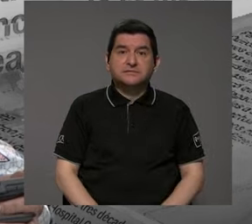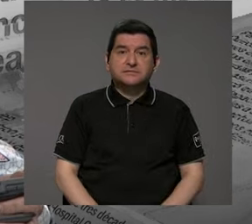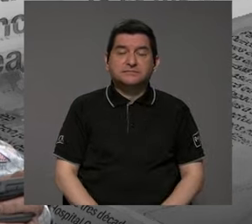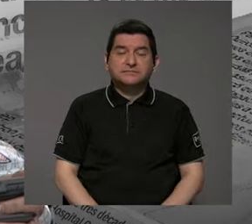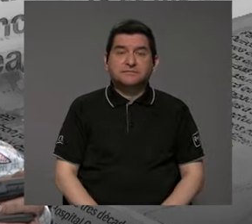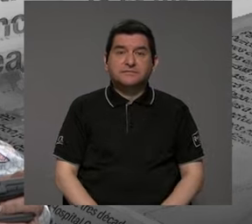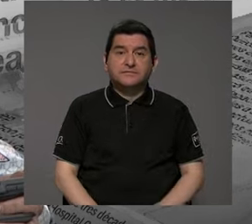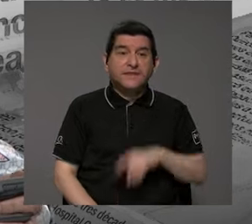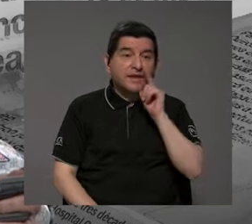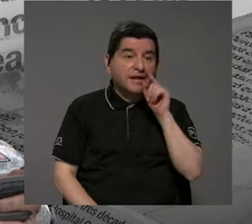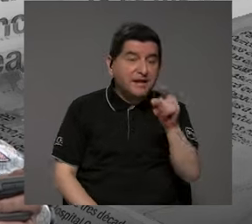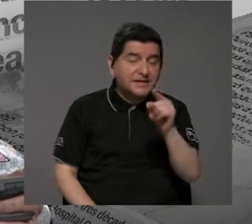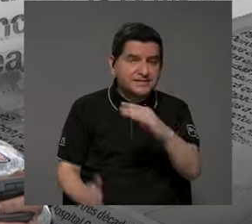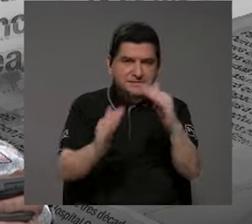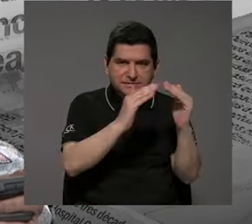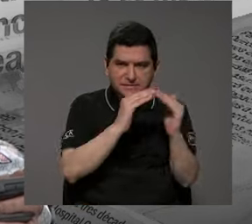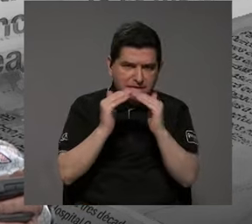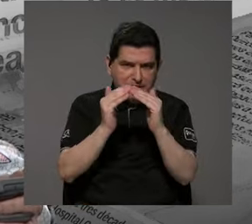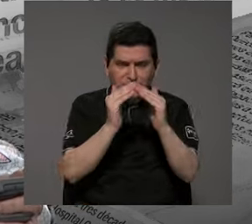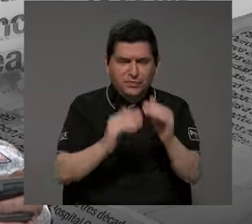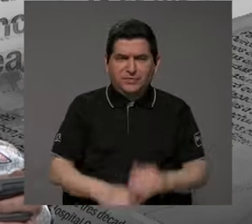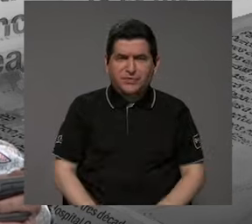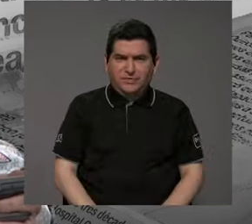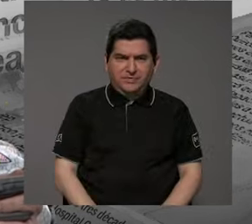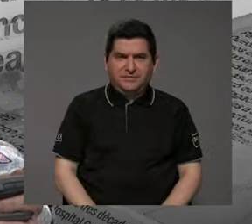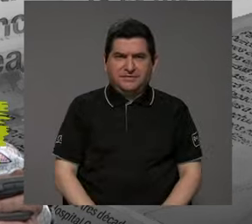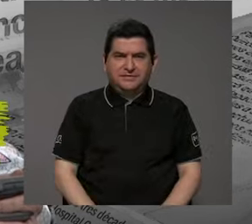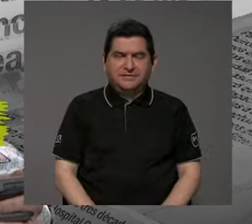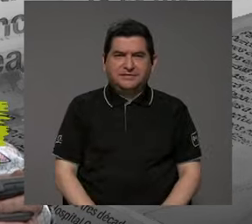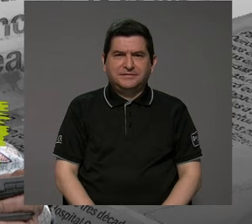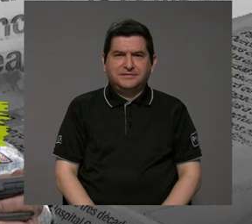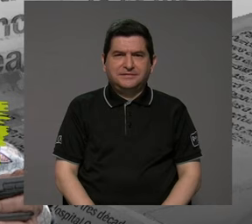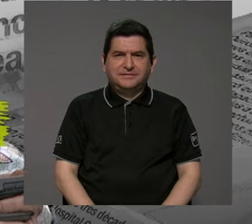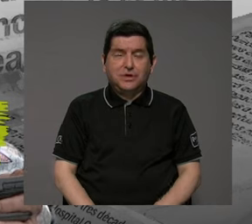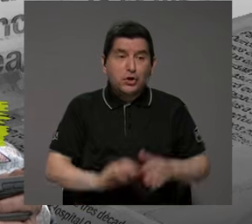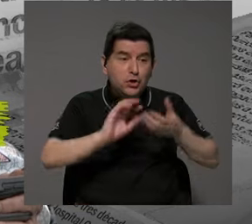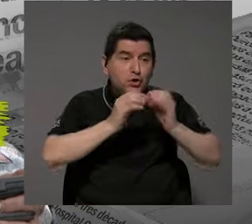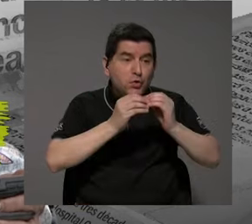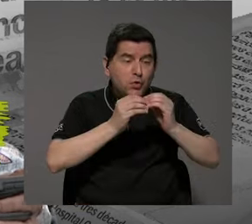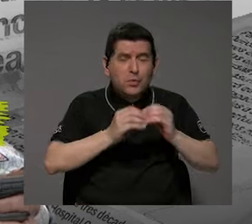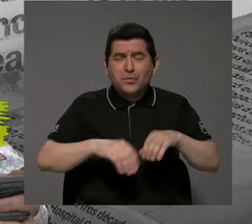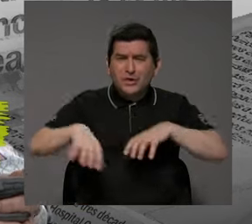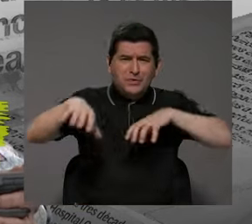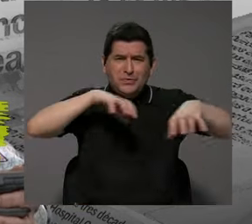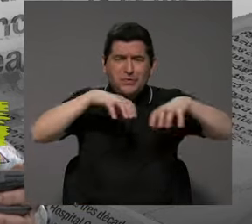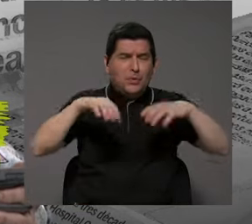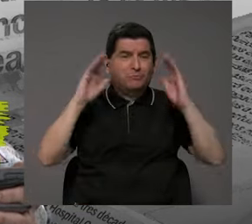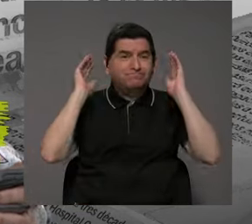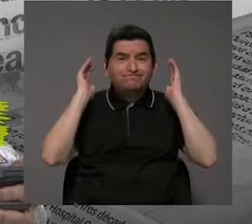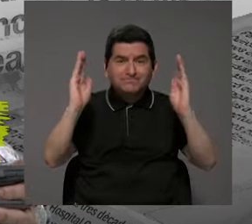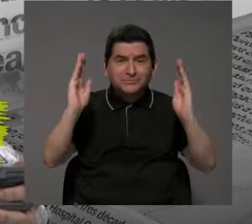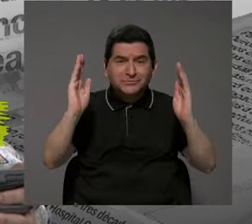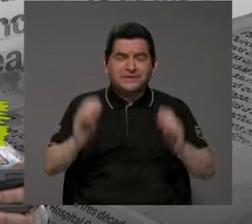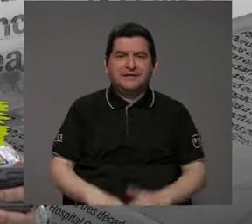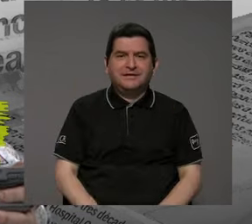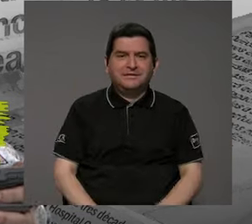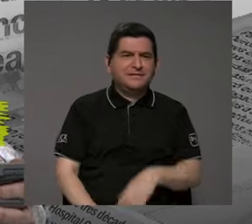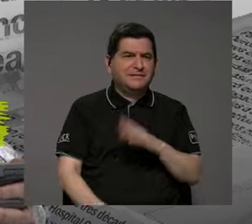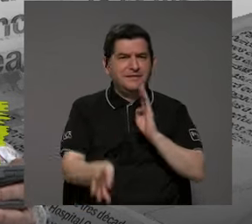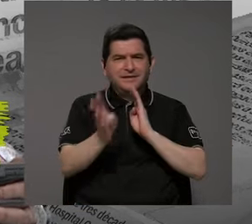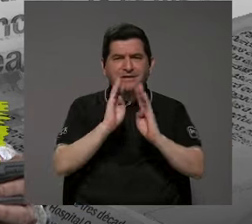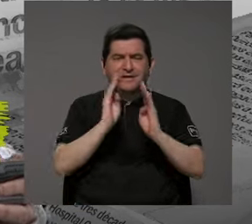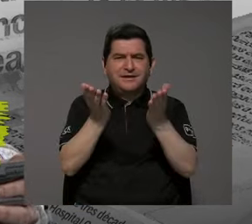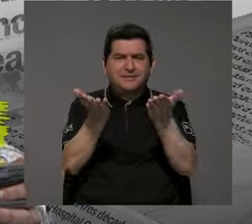este en esta comunidad una comunidad muy que con un volumen de tránsito enorme y queremos hablar